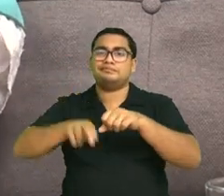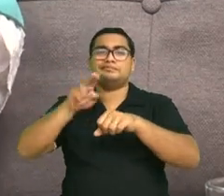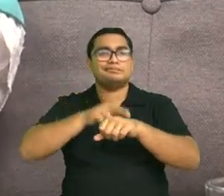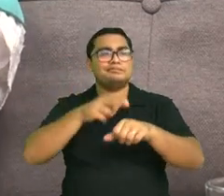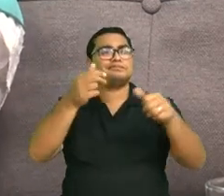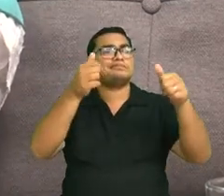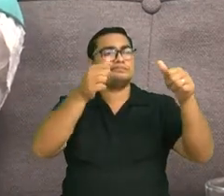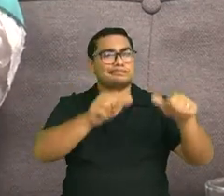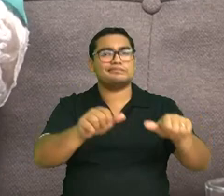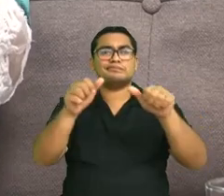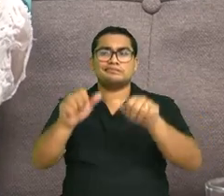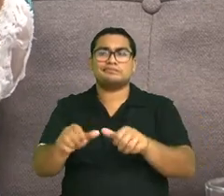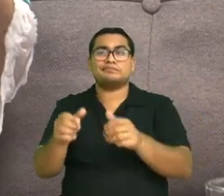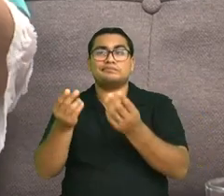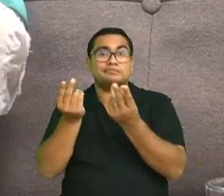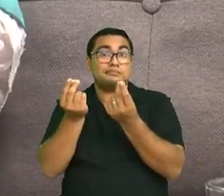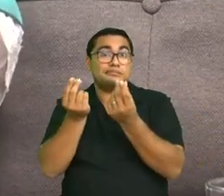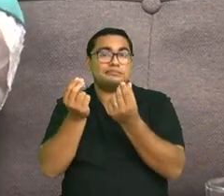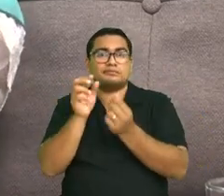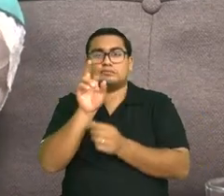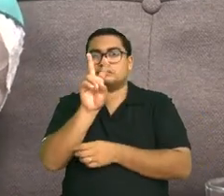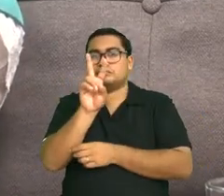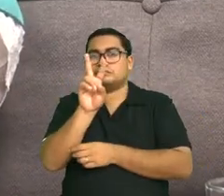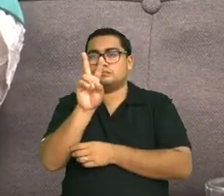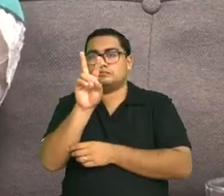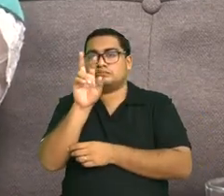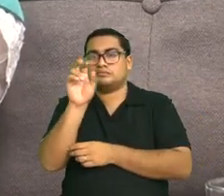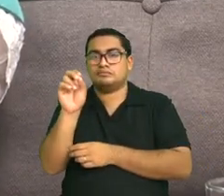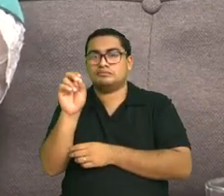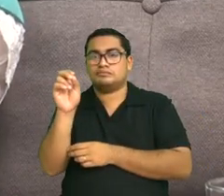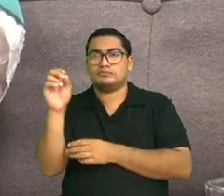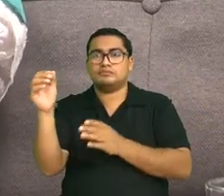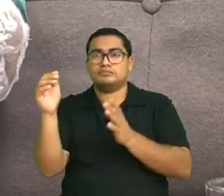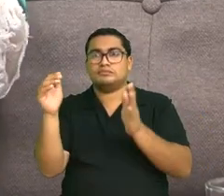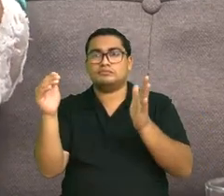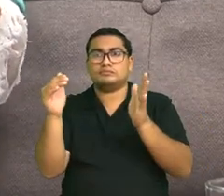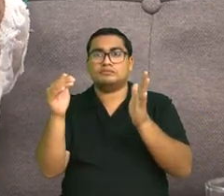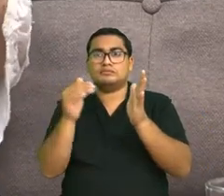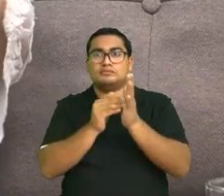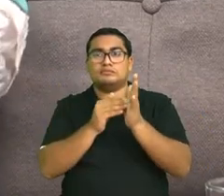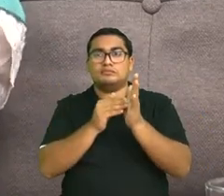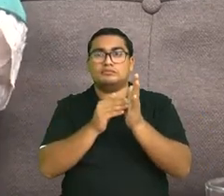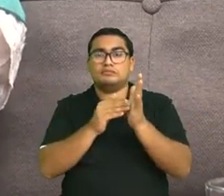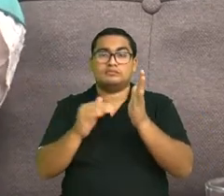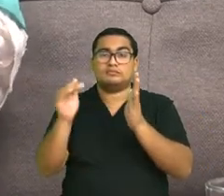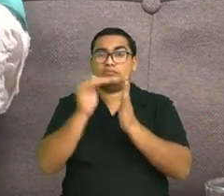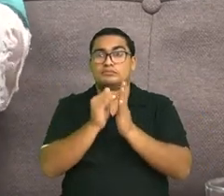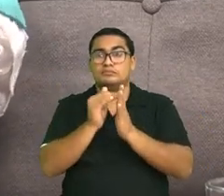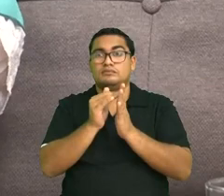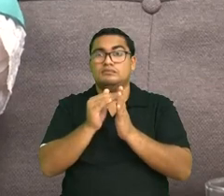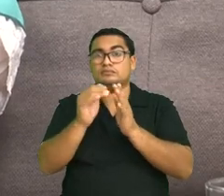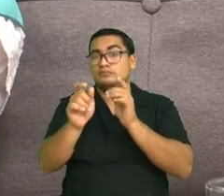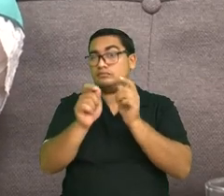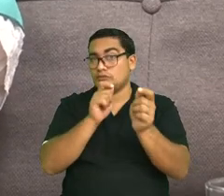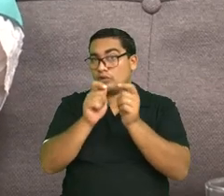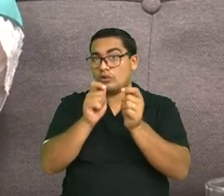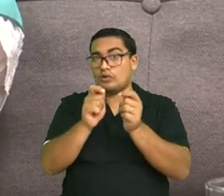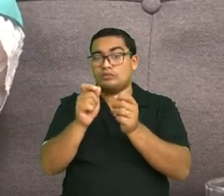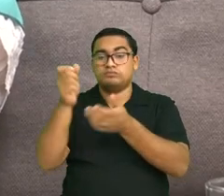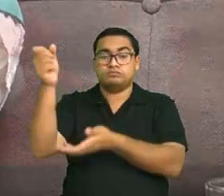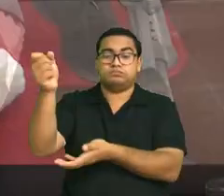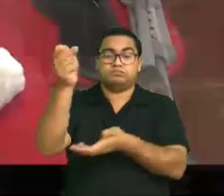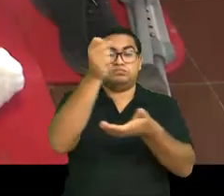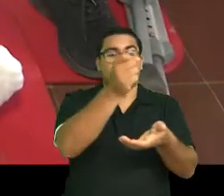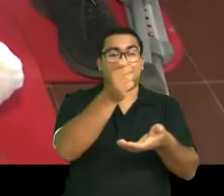fondo de más de 20 mil, ¿verdad?, de 20 millones, ¿verdad?, de dólares,